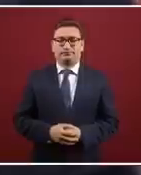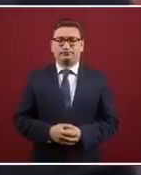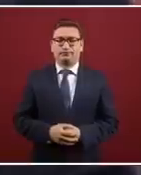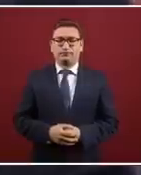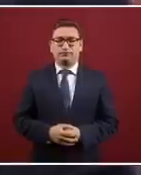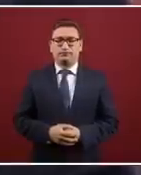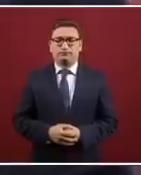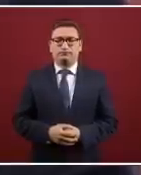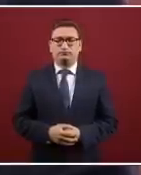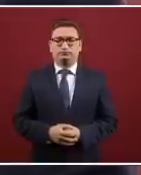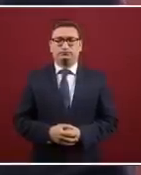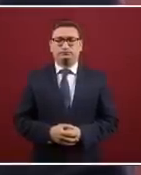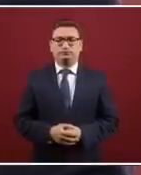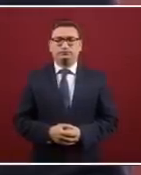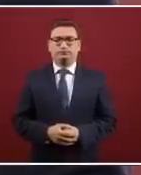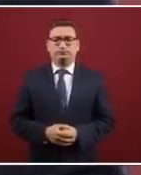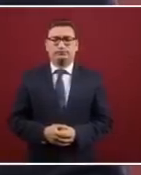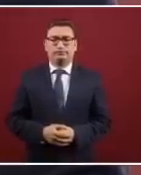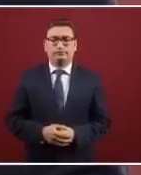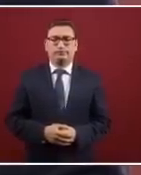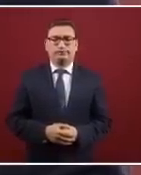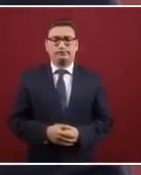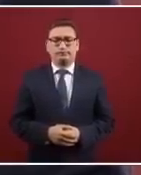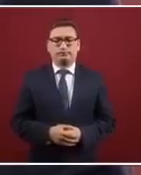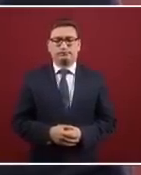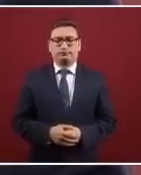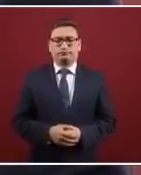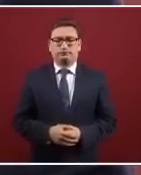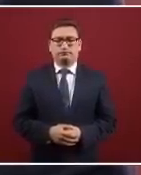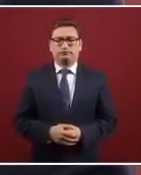ya lo informé al